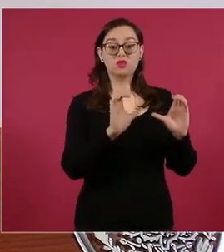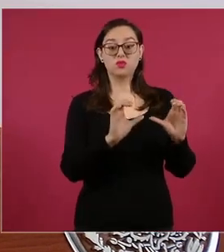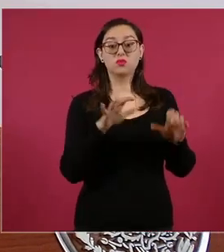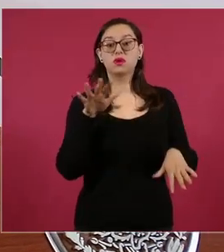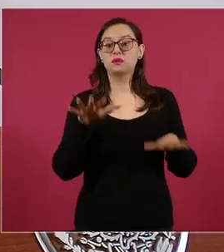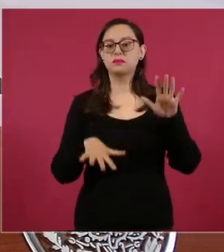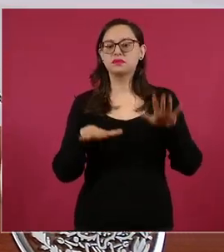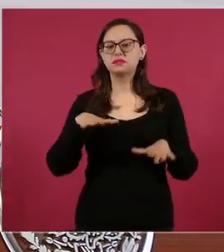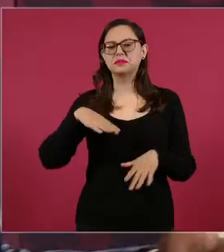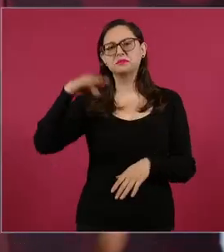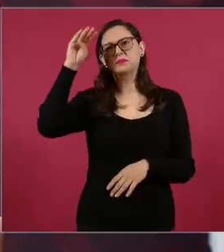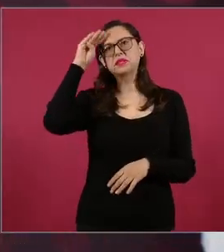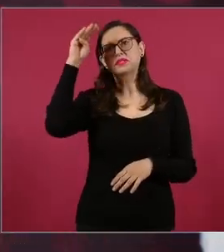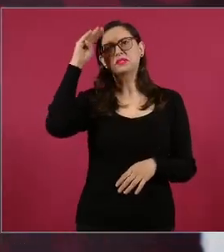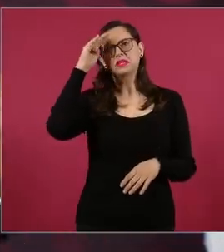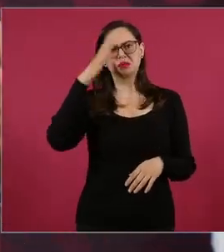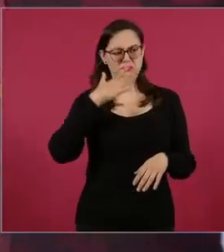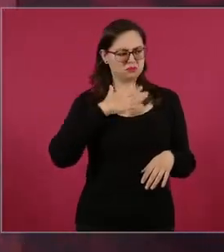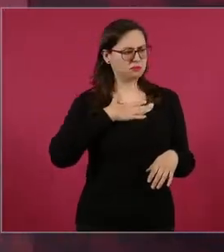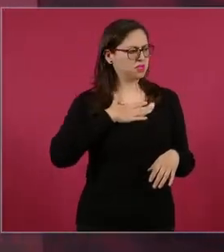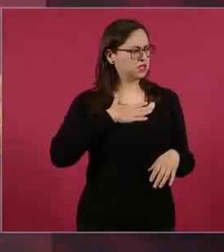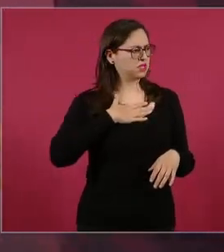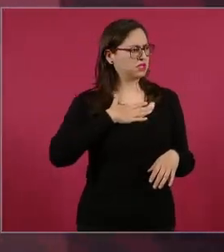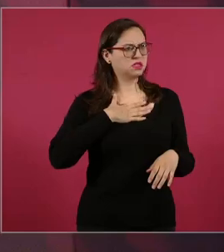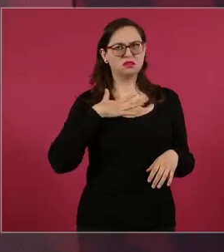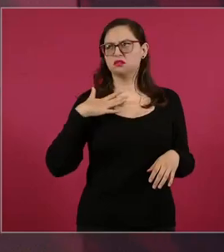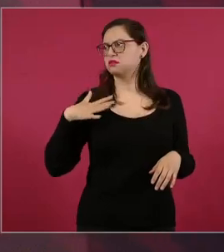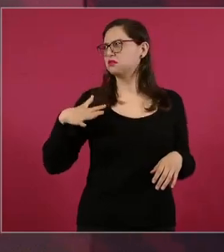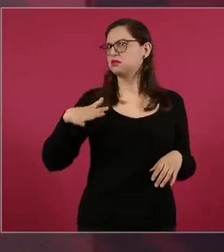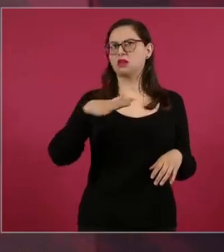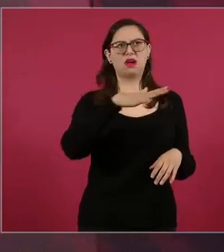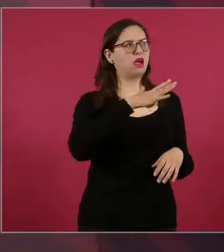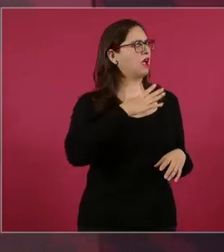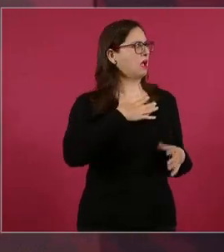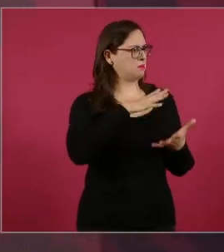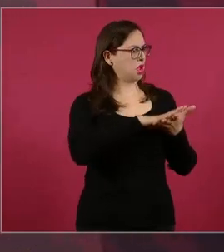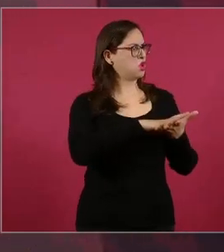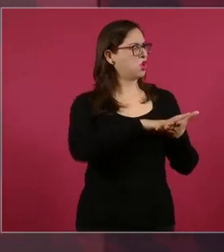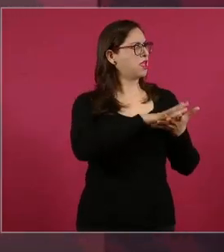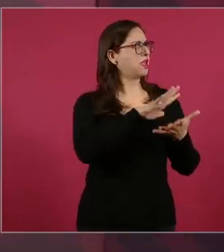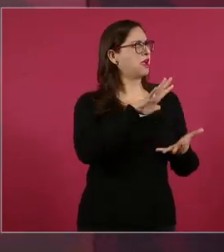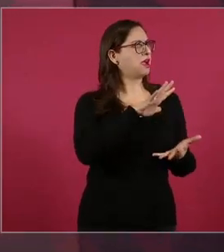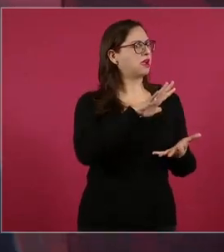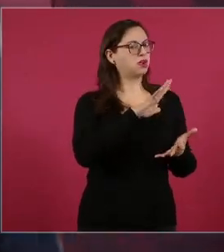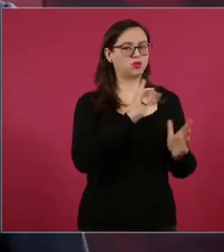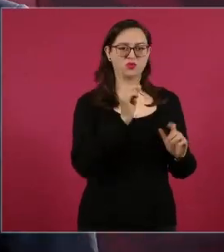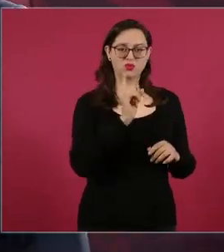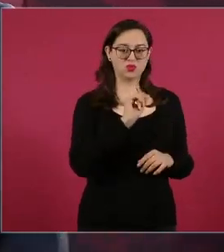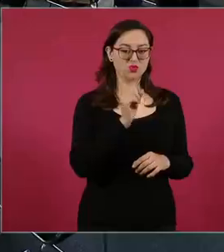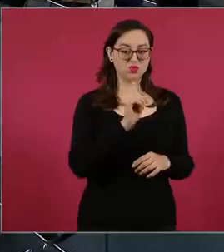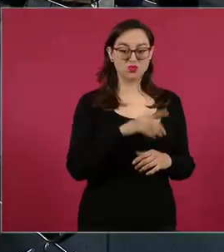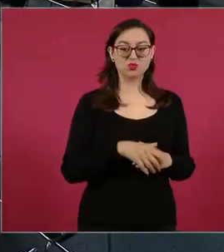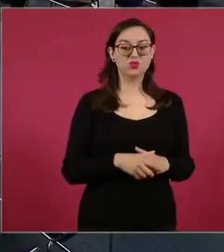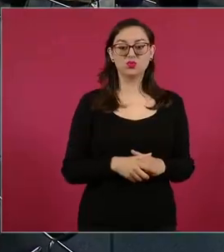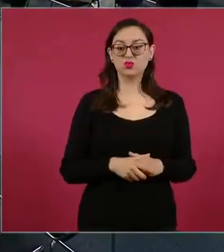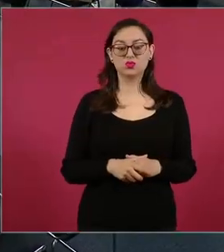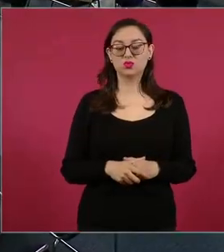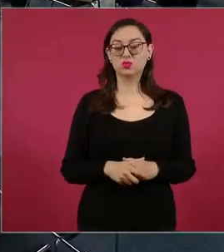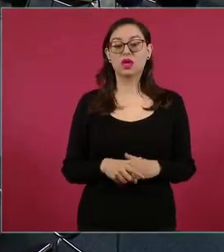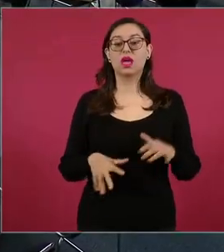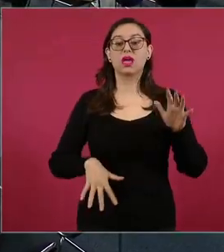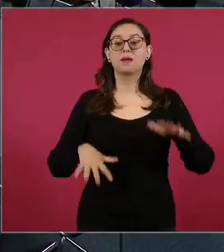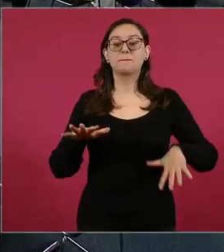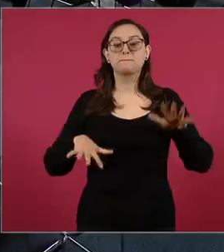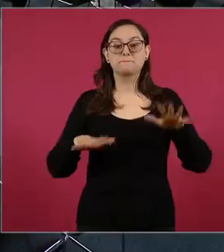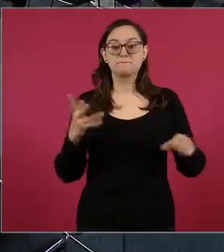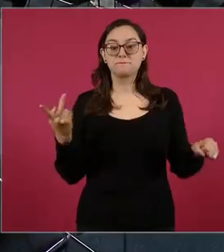veces en quienes simpatizan con nosotros. ¿Cómo se llama eso de que cuando